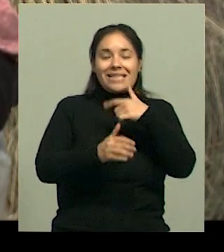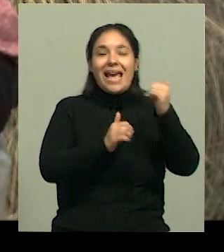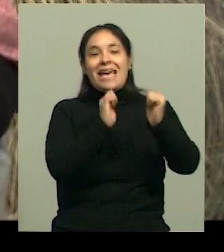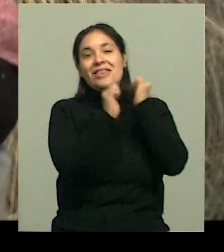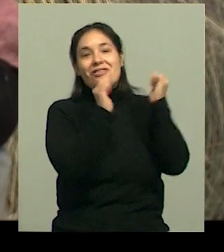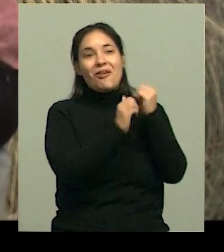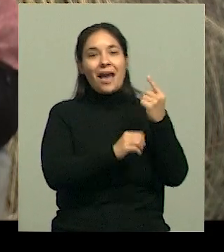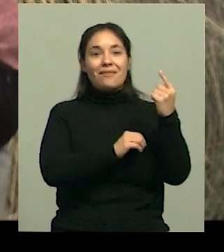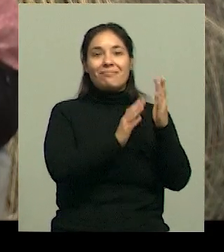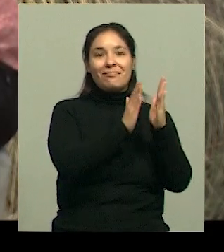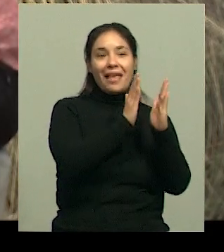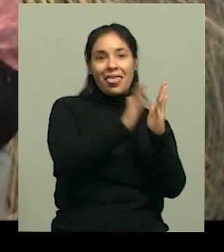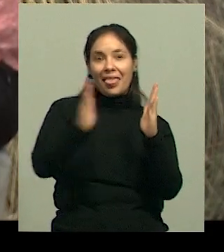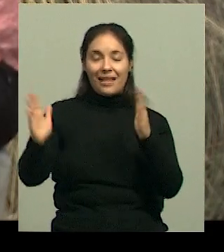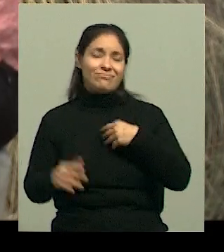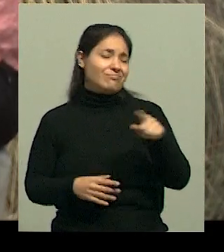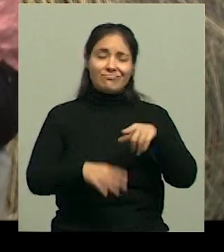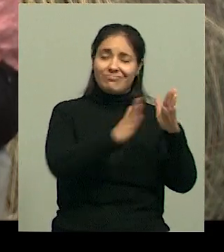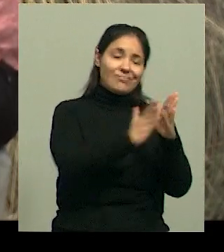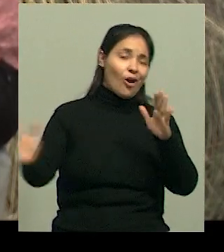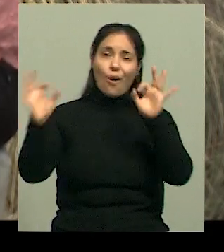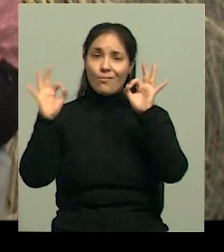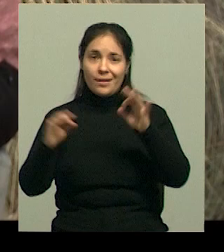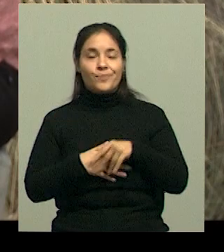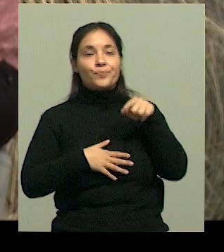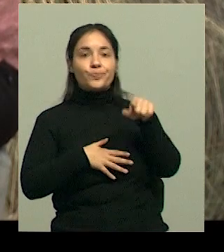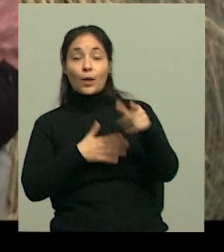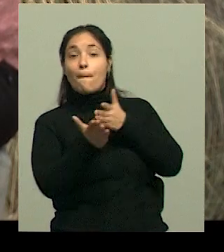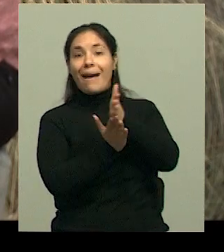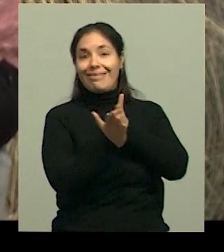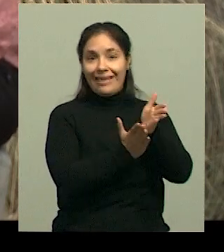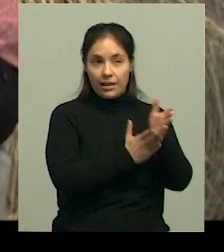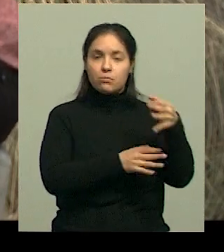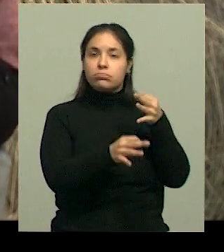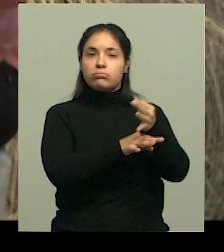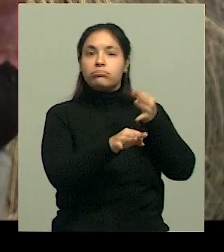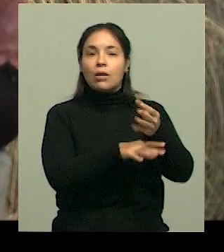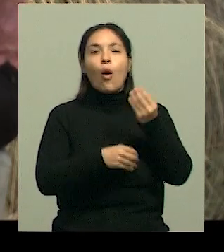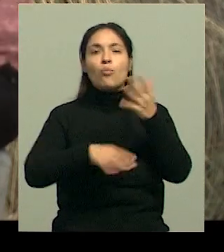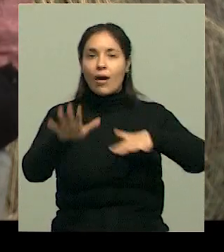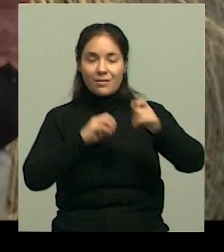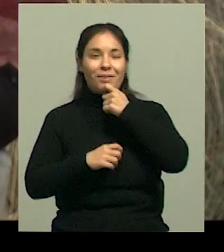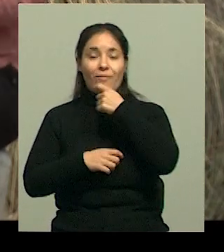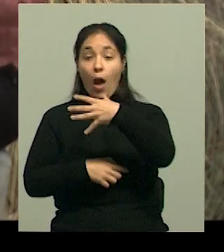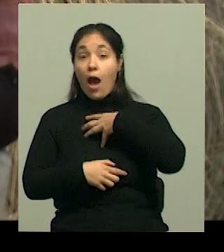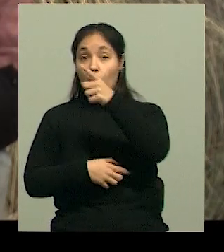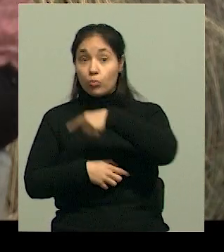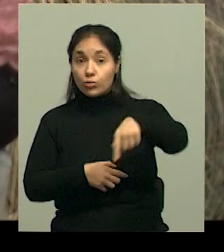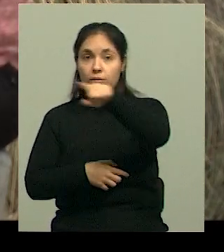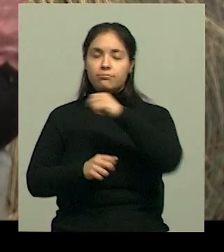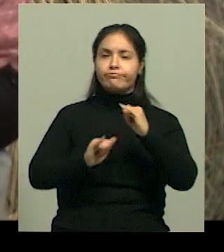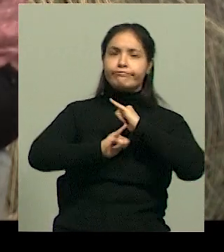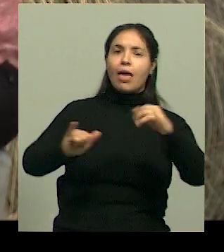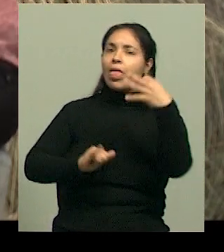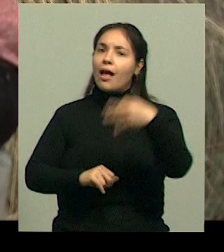toda la historia facultad, es una sola. Pero en tu cátedra, digo, ¿cómo haces para decirles a tus alumnos, hay que